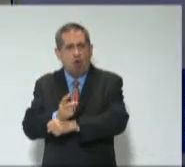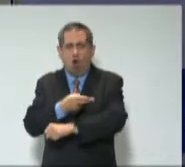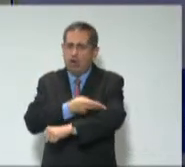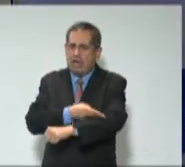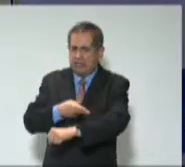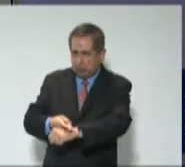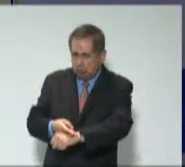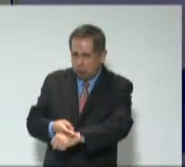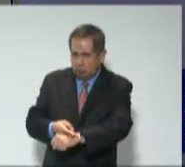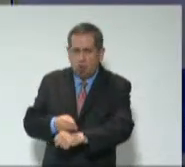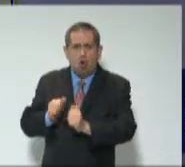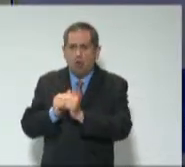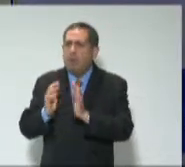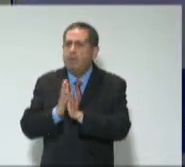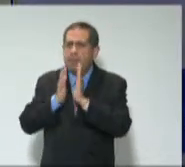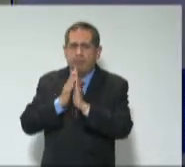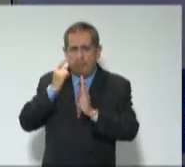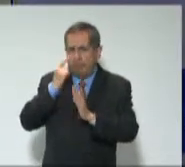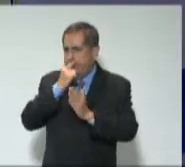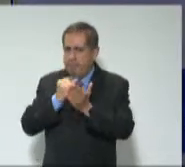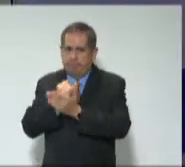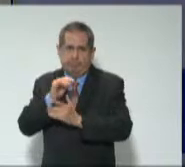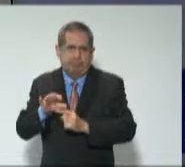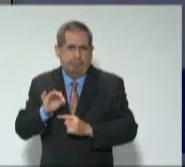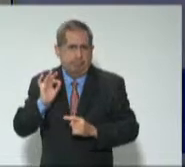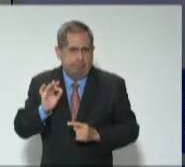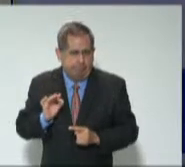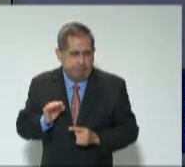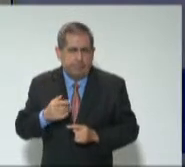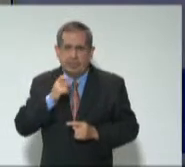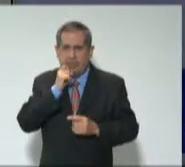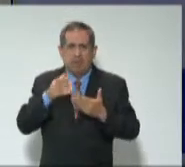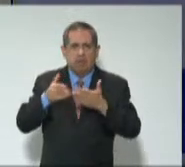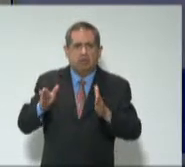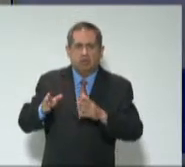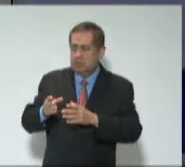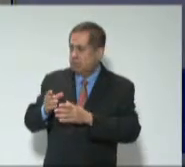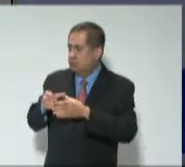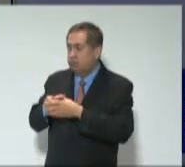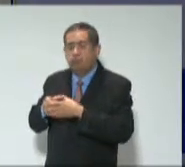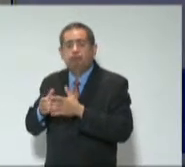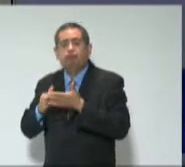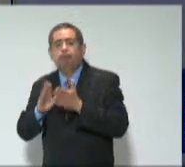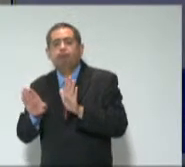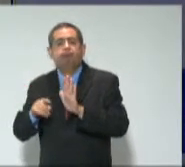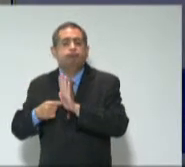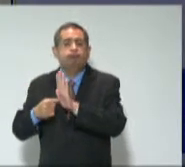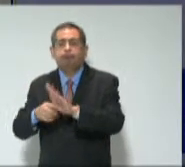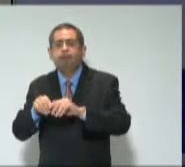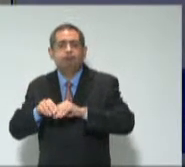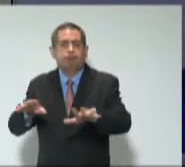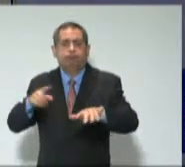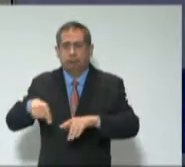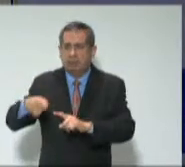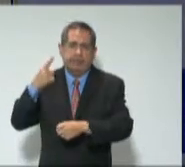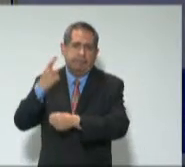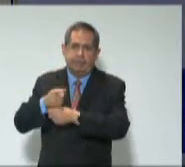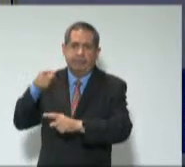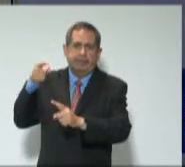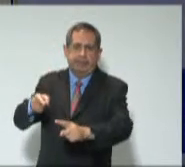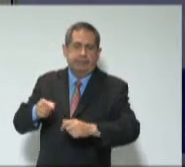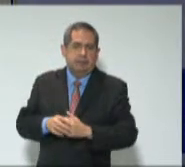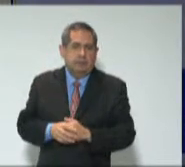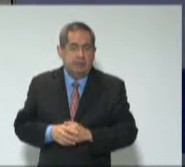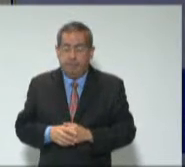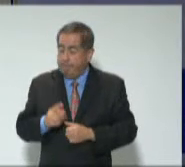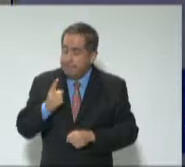verdaderamente más democrático y donde eh lo público esté en primer lugar un sistema de salud donde